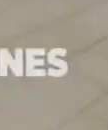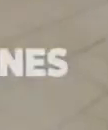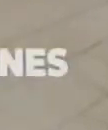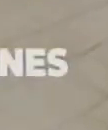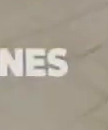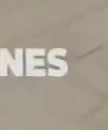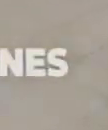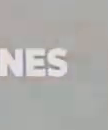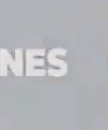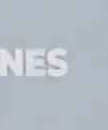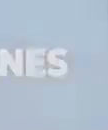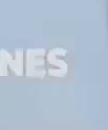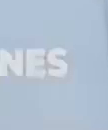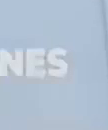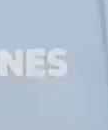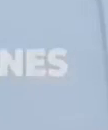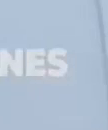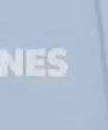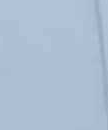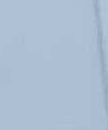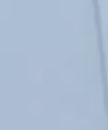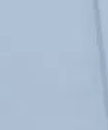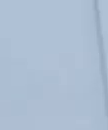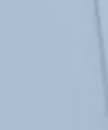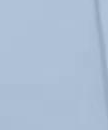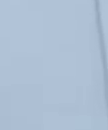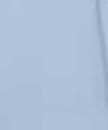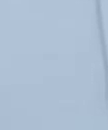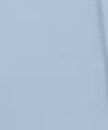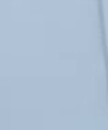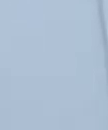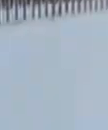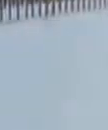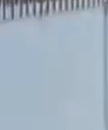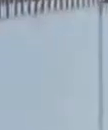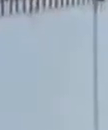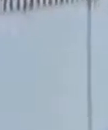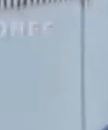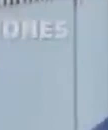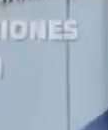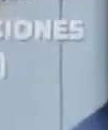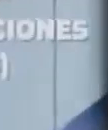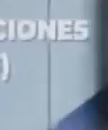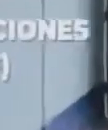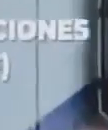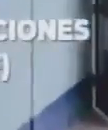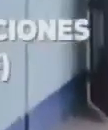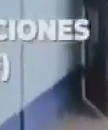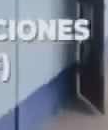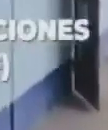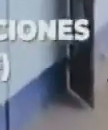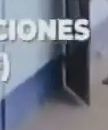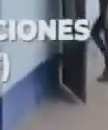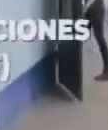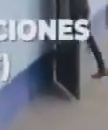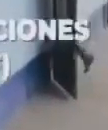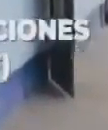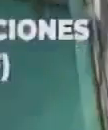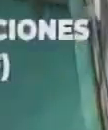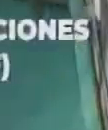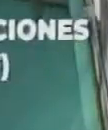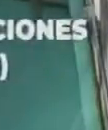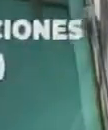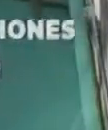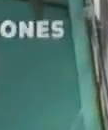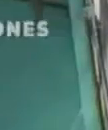todo el país. Esto hará posible que los alumnos tengan escuelas más bonitas, con ambientes adecuados para su formación educativa y